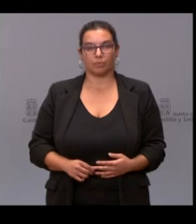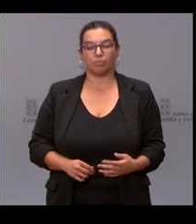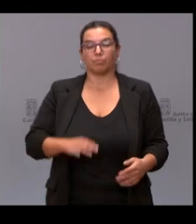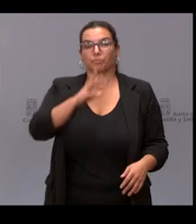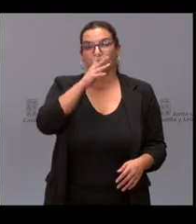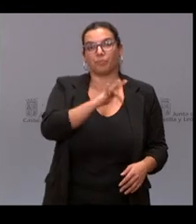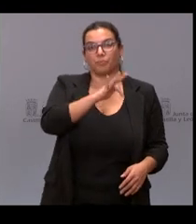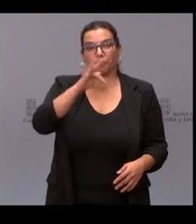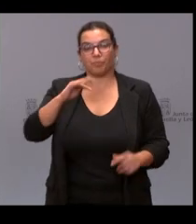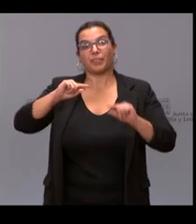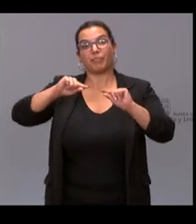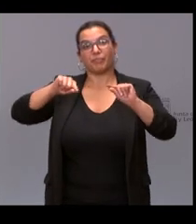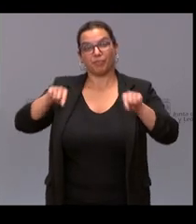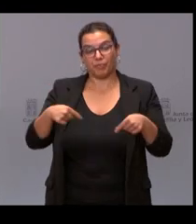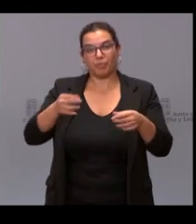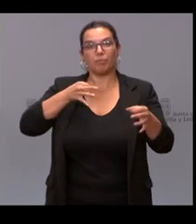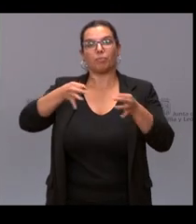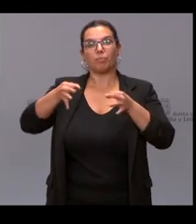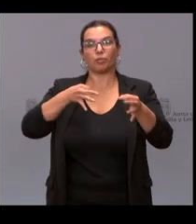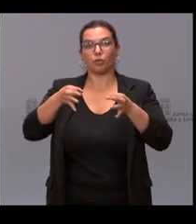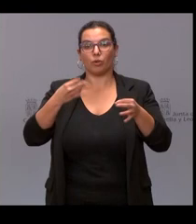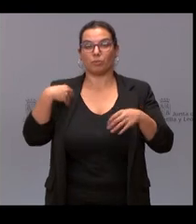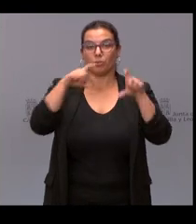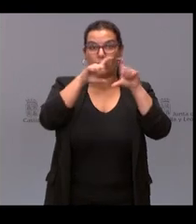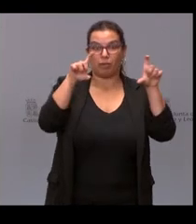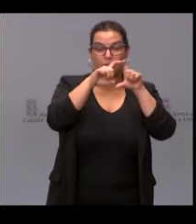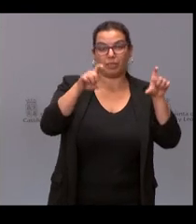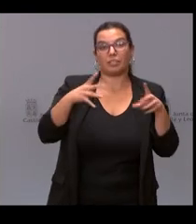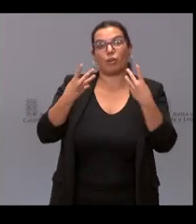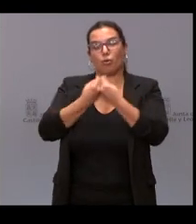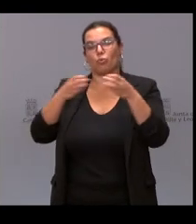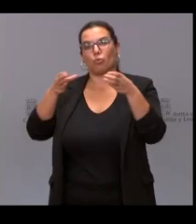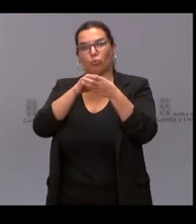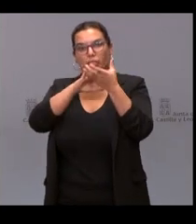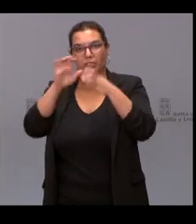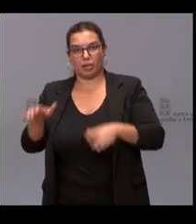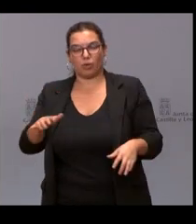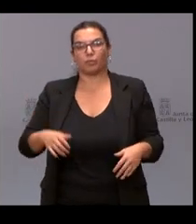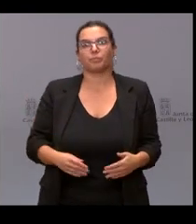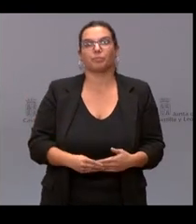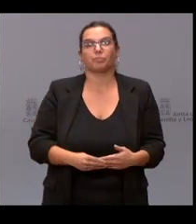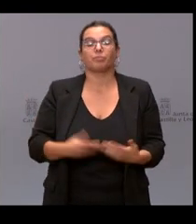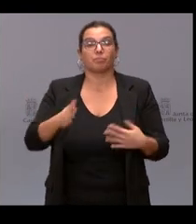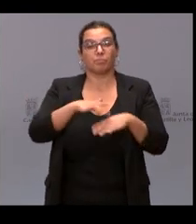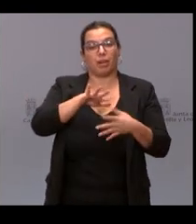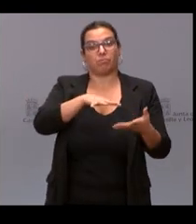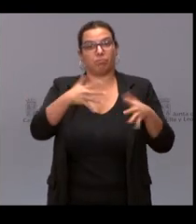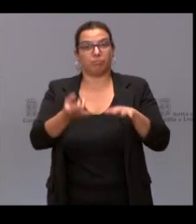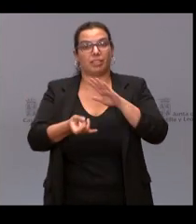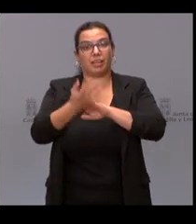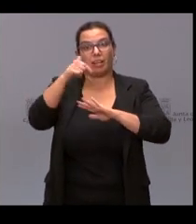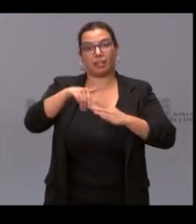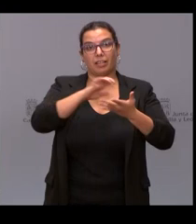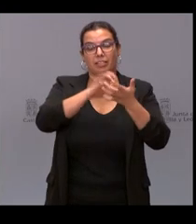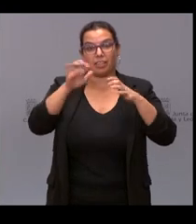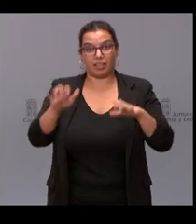Seguidamente se va a proceder a la firma del protocolo entre Innovat Auto y la Junta de Castilla y León para la implantación en la Comunidad Autónoma de